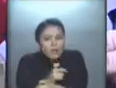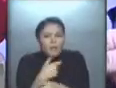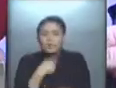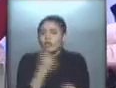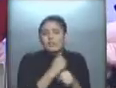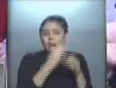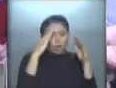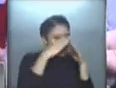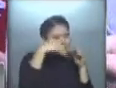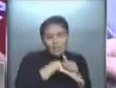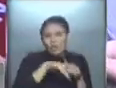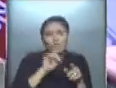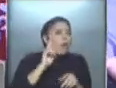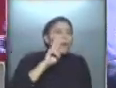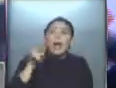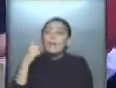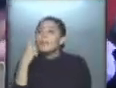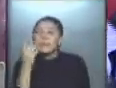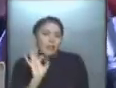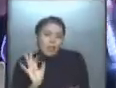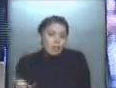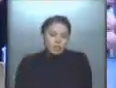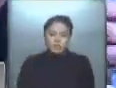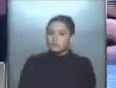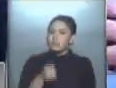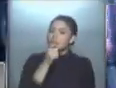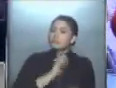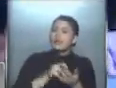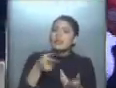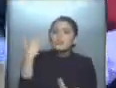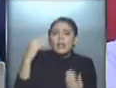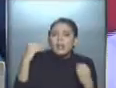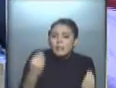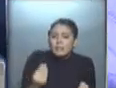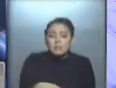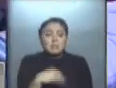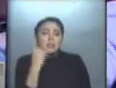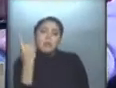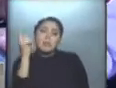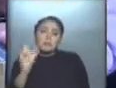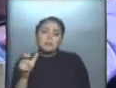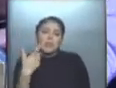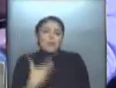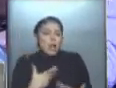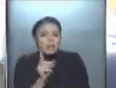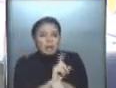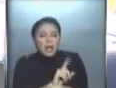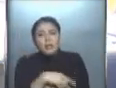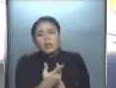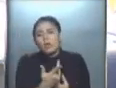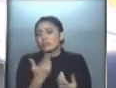yo trabajo estoy en mi casa no no estoy pendiente de lo que hacer decidido porque a uno le molestaban los perros porque el otro no podía sacar